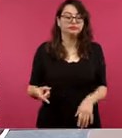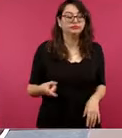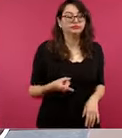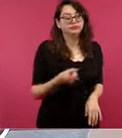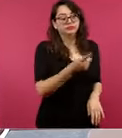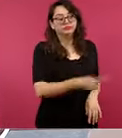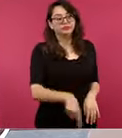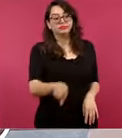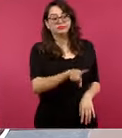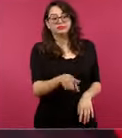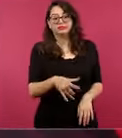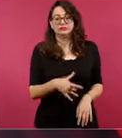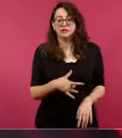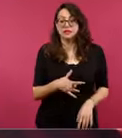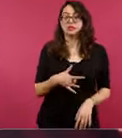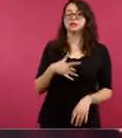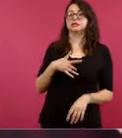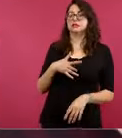pues